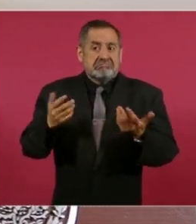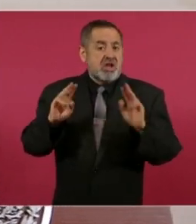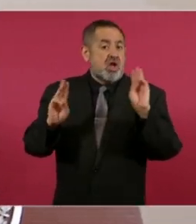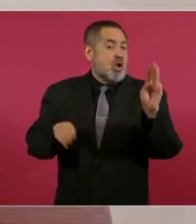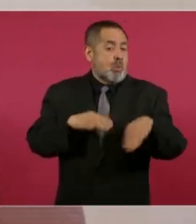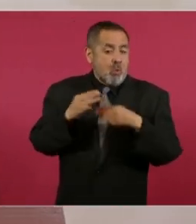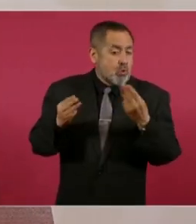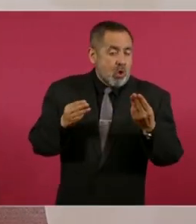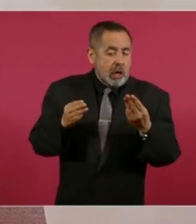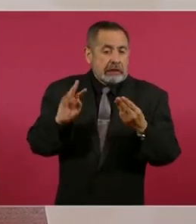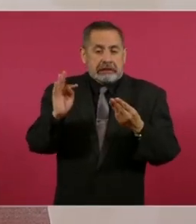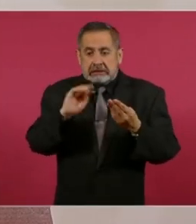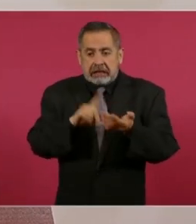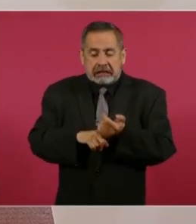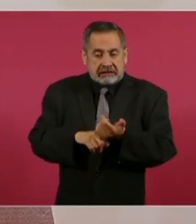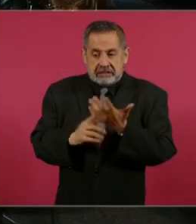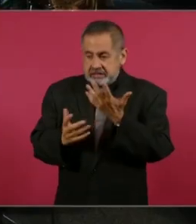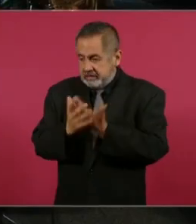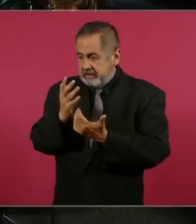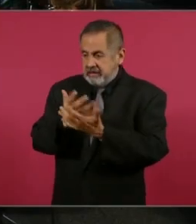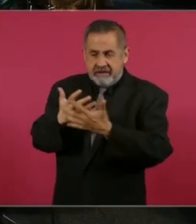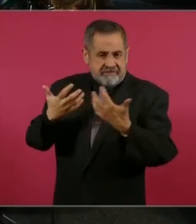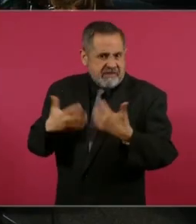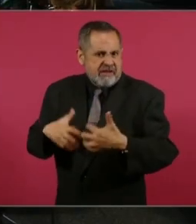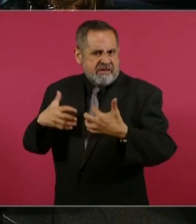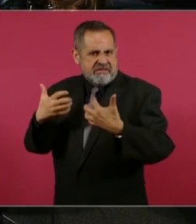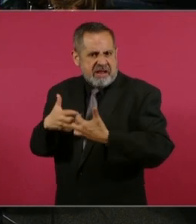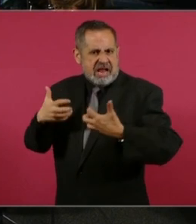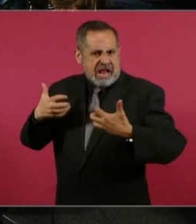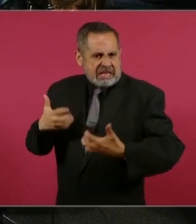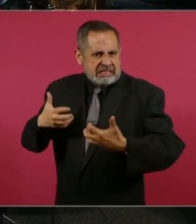si no se produce.